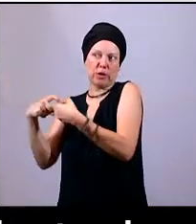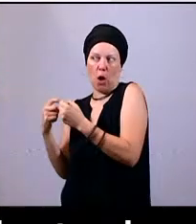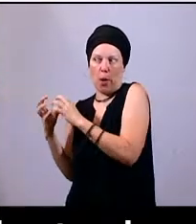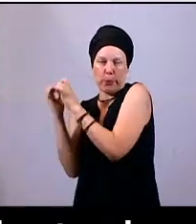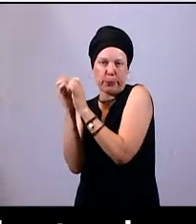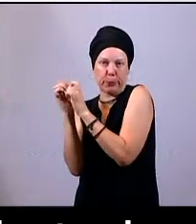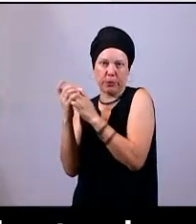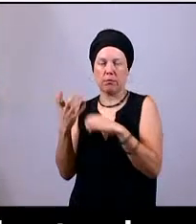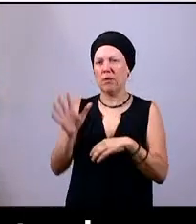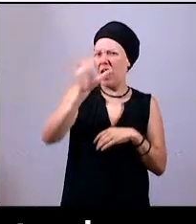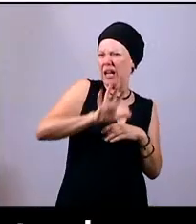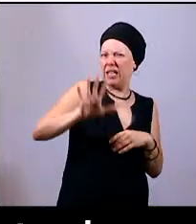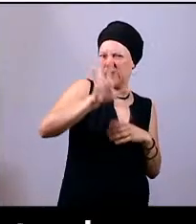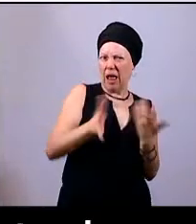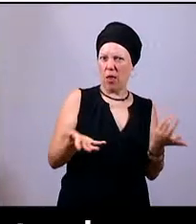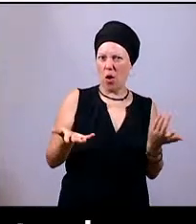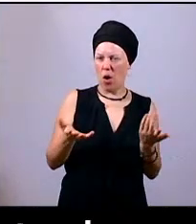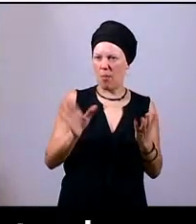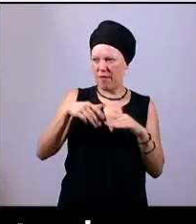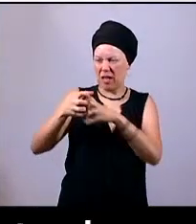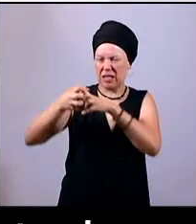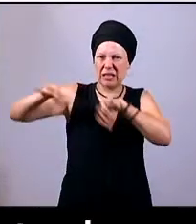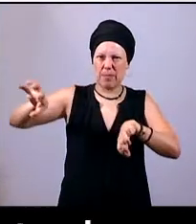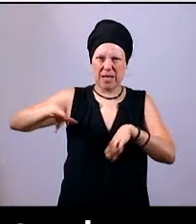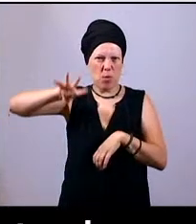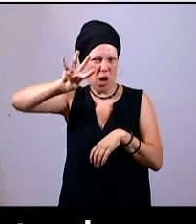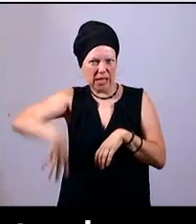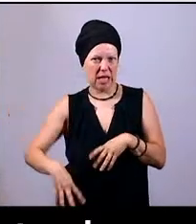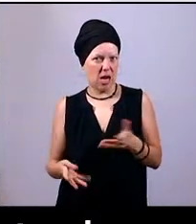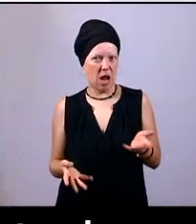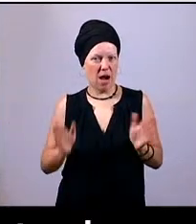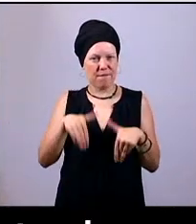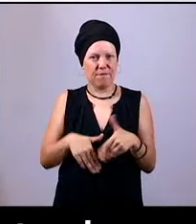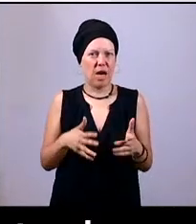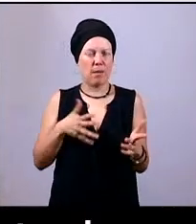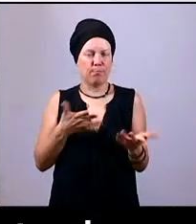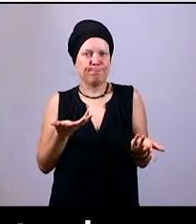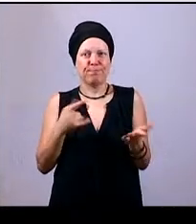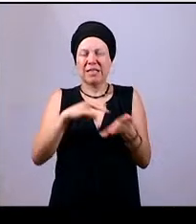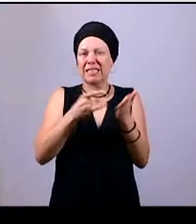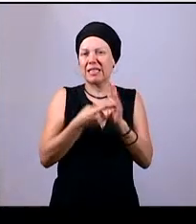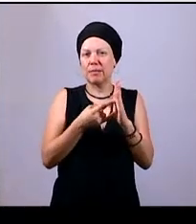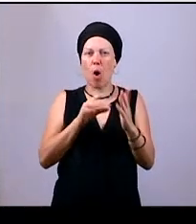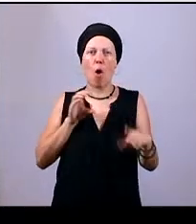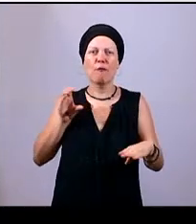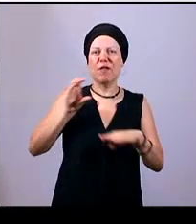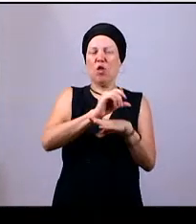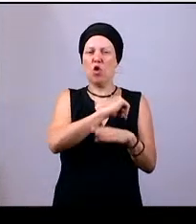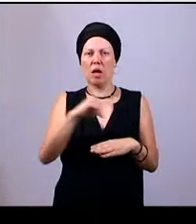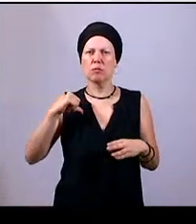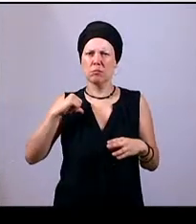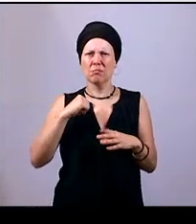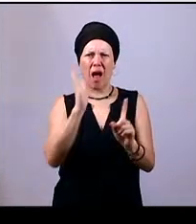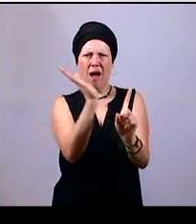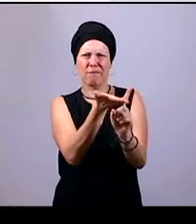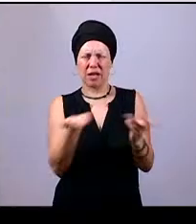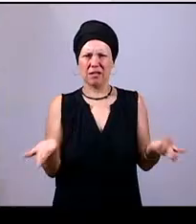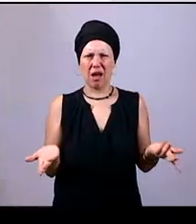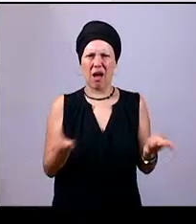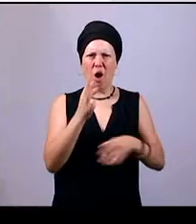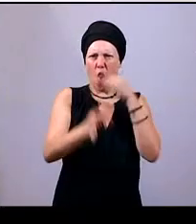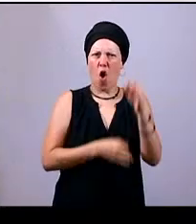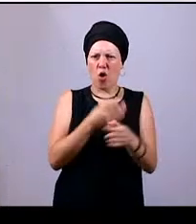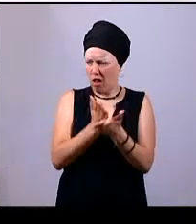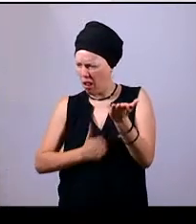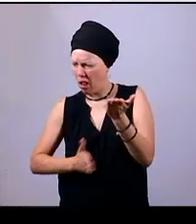el Estado, que está sometido a ese separatismo catalán y que condiciona el sistema de financiación autonómica de todos, órganos